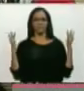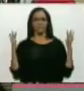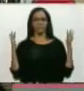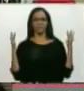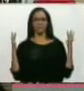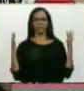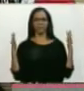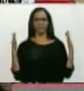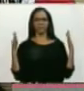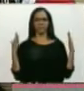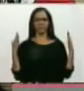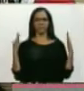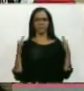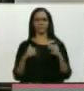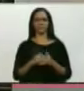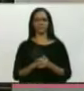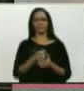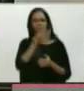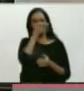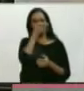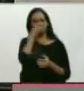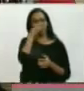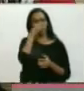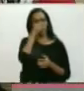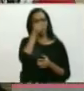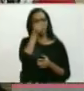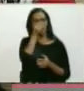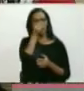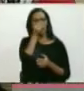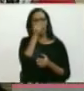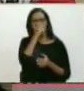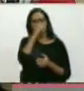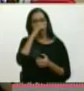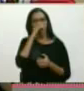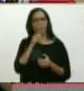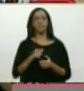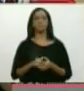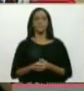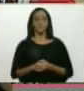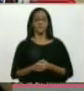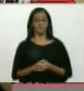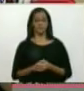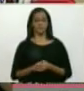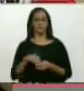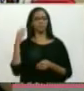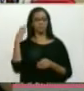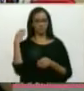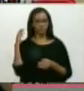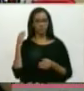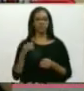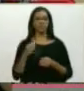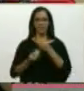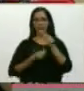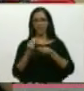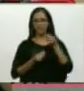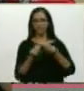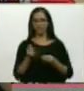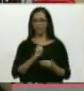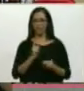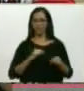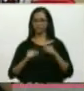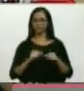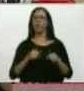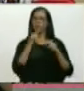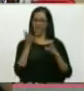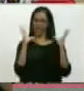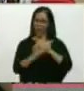A esos compañeros internautismo.com. Internautismo son colombianos, no crean que es el régimen del... Bueno, buenas noches, bienvenido a Zurda